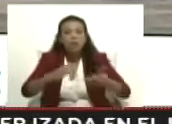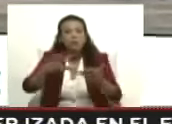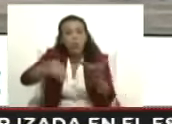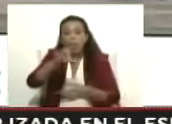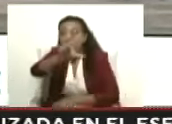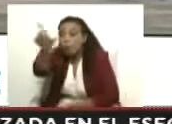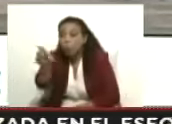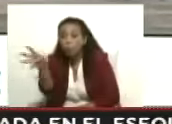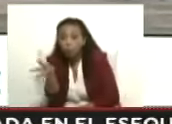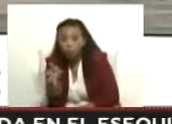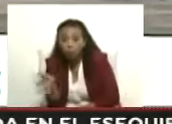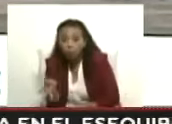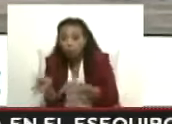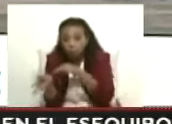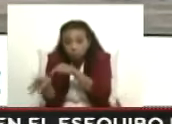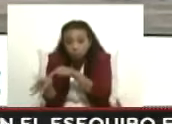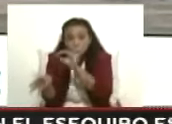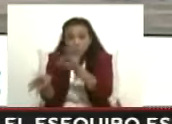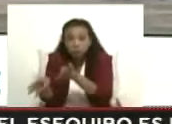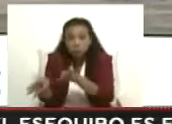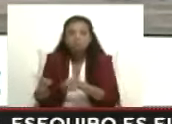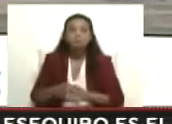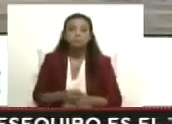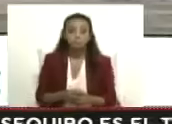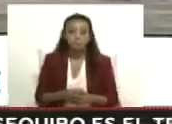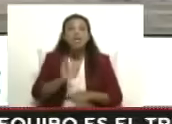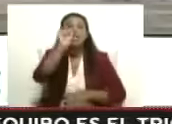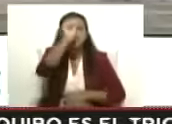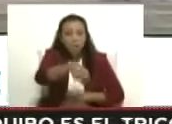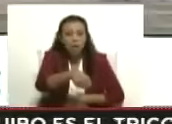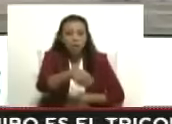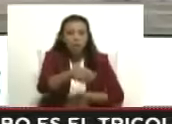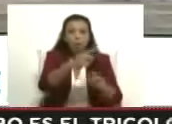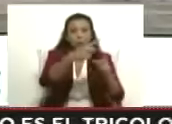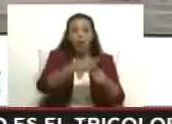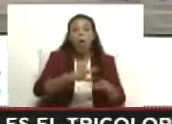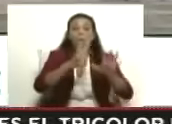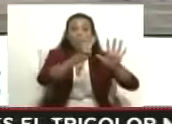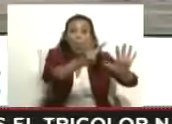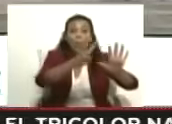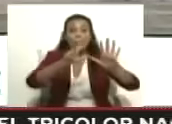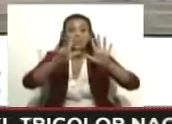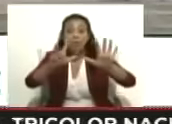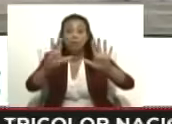el territorio de la Guayana Esequiba? Sí,